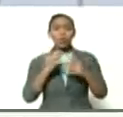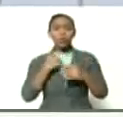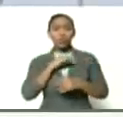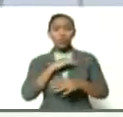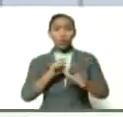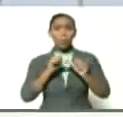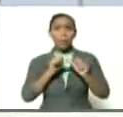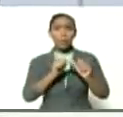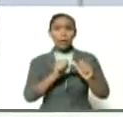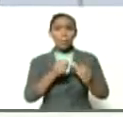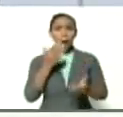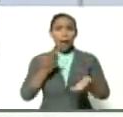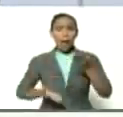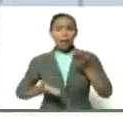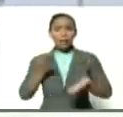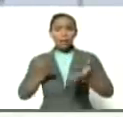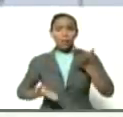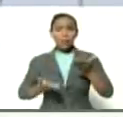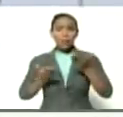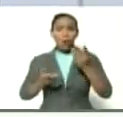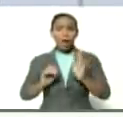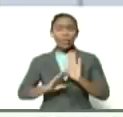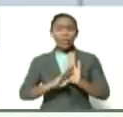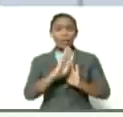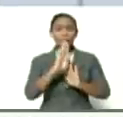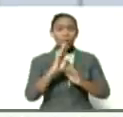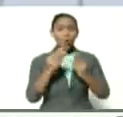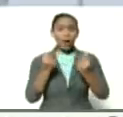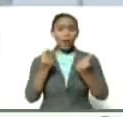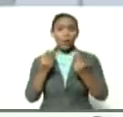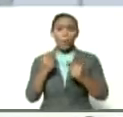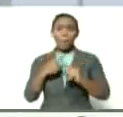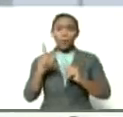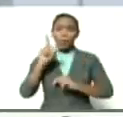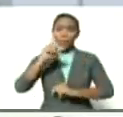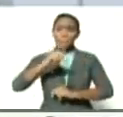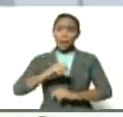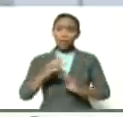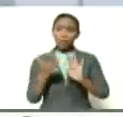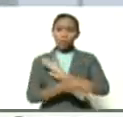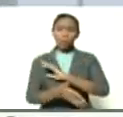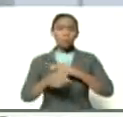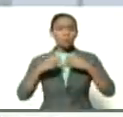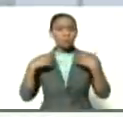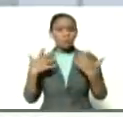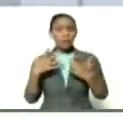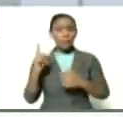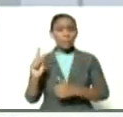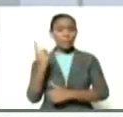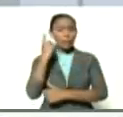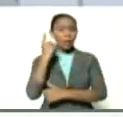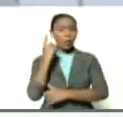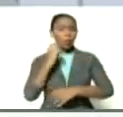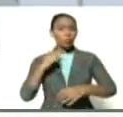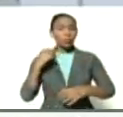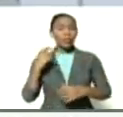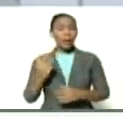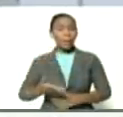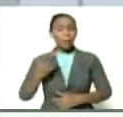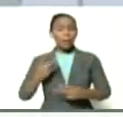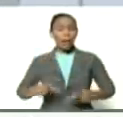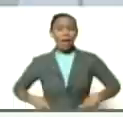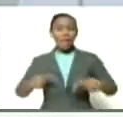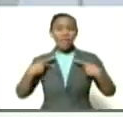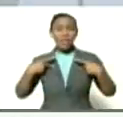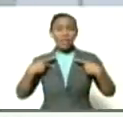mantener para el equilibrio en el desarrollo económico, pero también, sobre todo y primero que nada, la vida y la